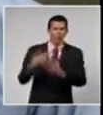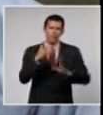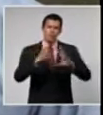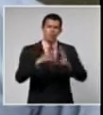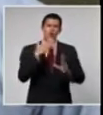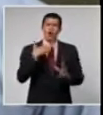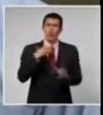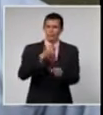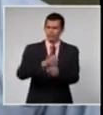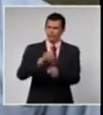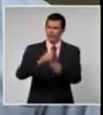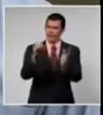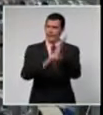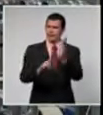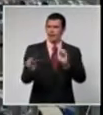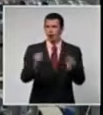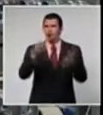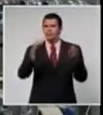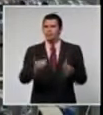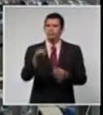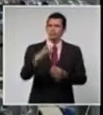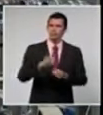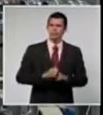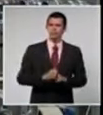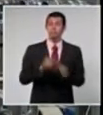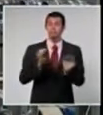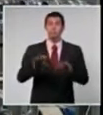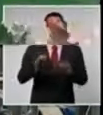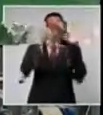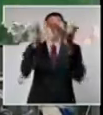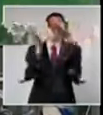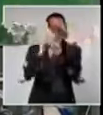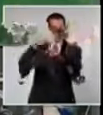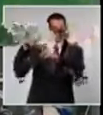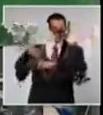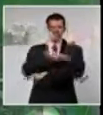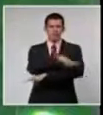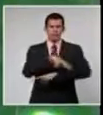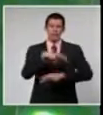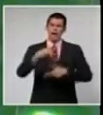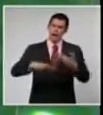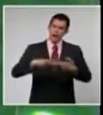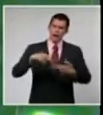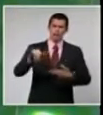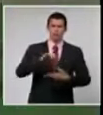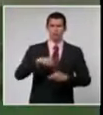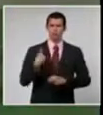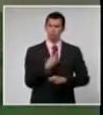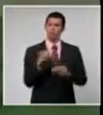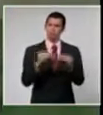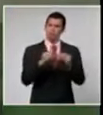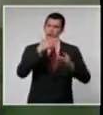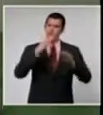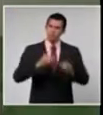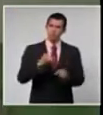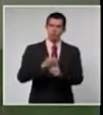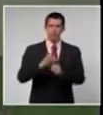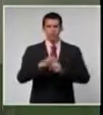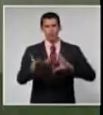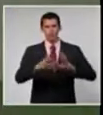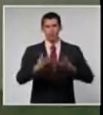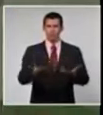hoy a nivel mundial hoy en día. Este proyecto, de conjunto con la Unión Europea y con un financiamiento de 18,5 millones